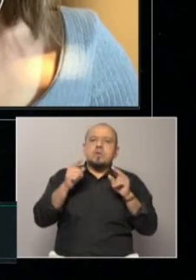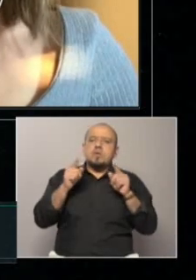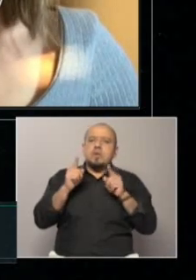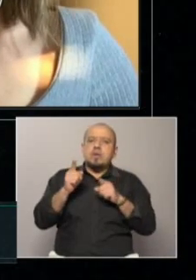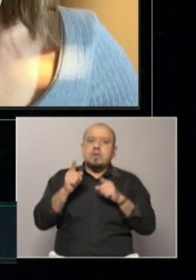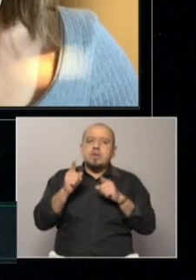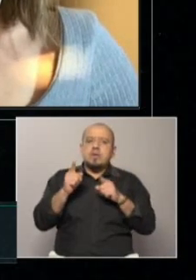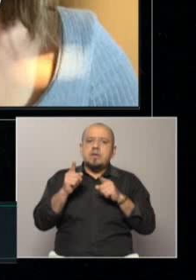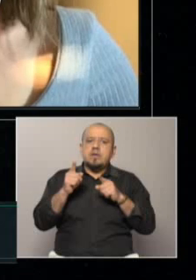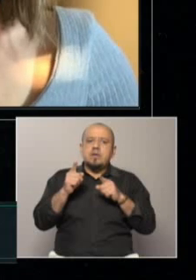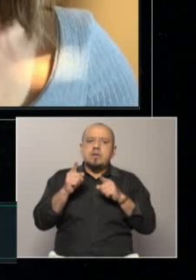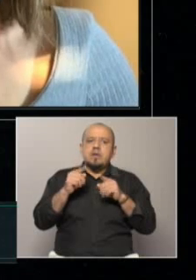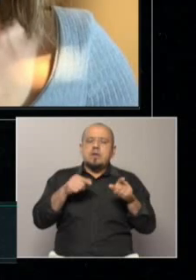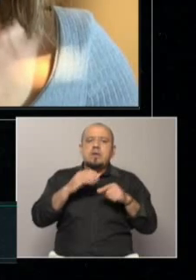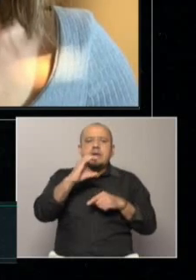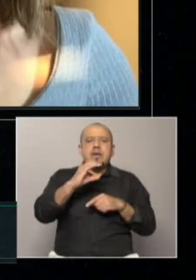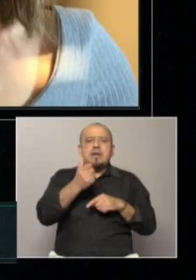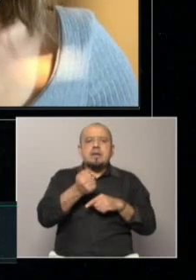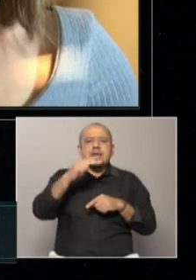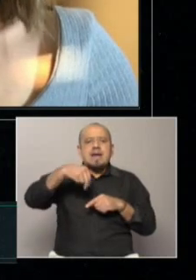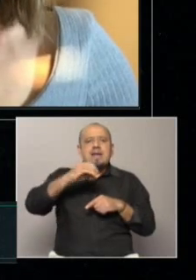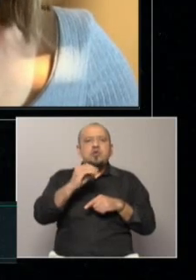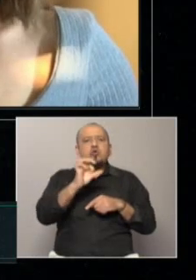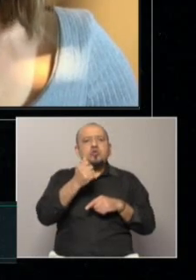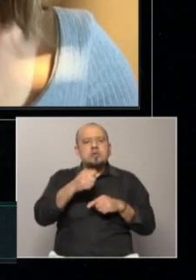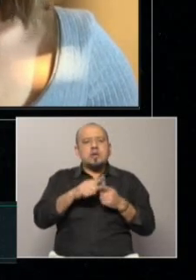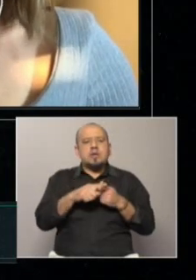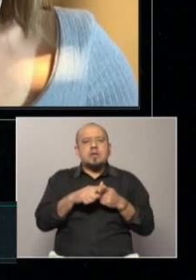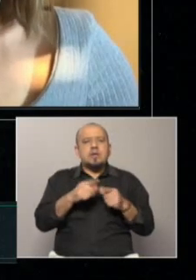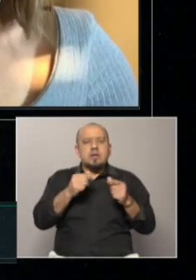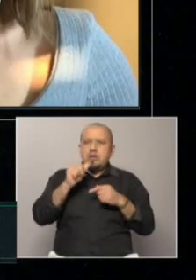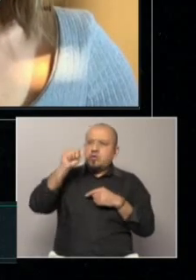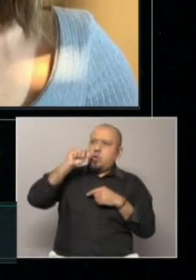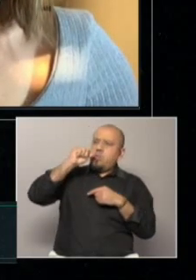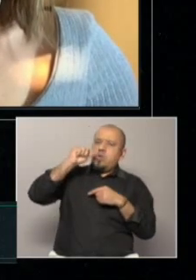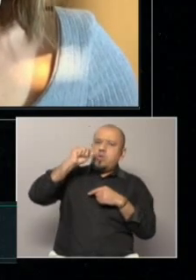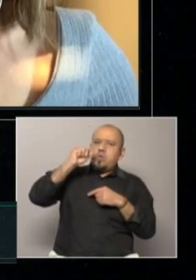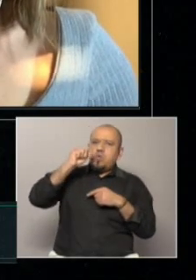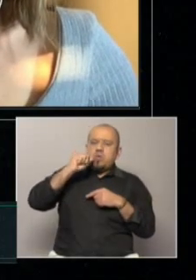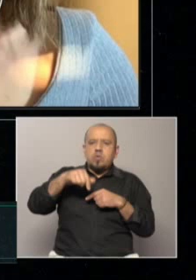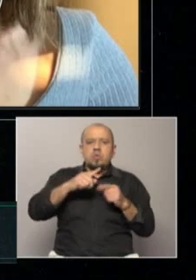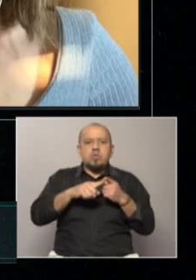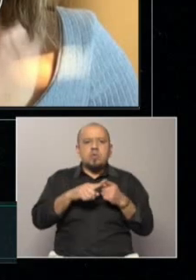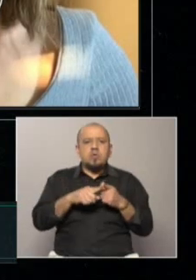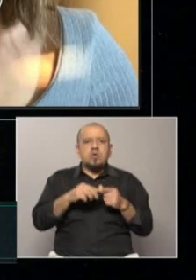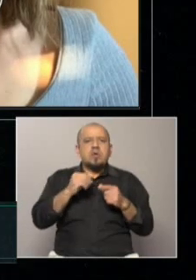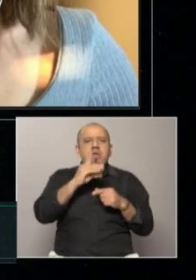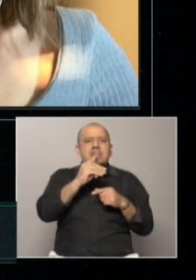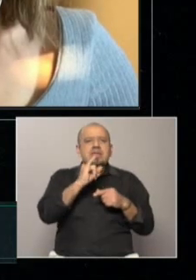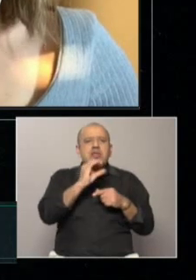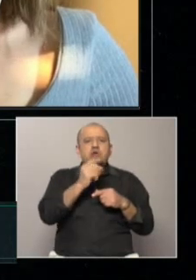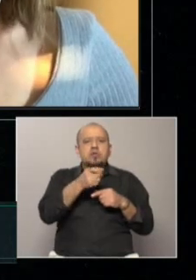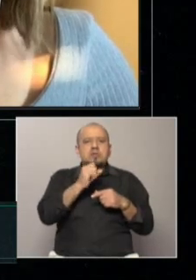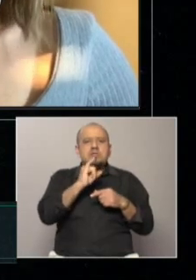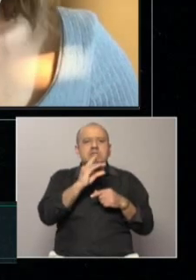episodio de La Canosa, de Viviana Canosa, el tema de que bebió en cámara durante su programa el dióxido de cloro,